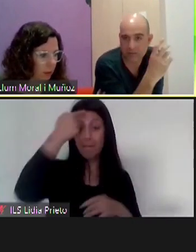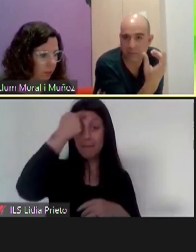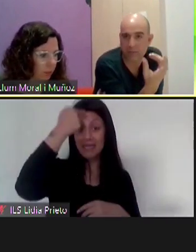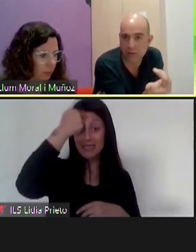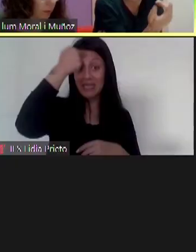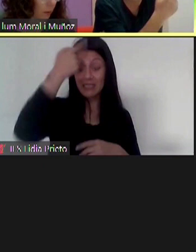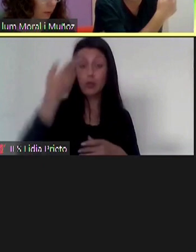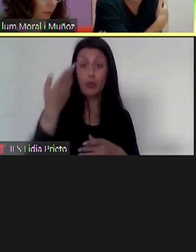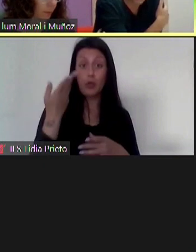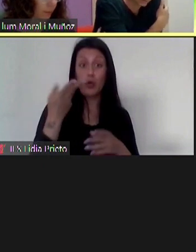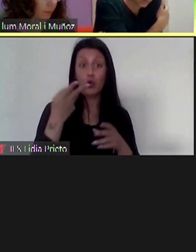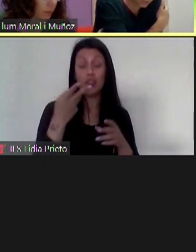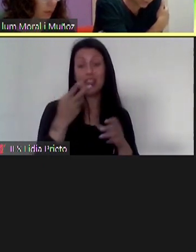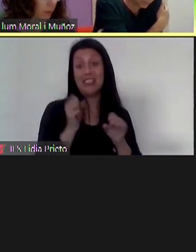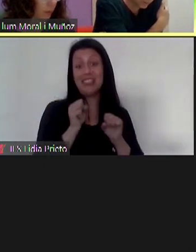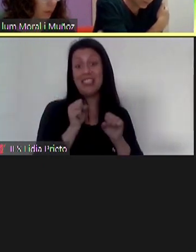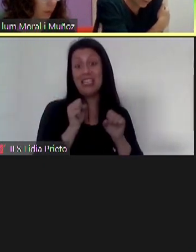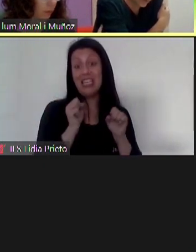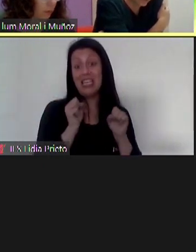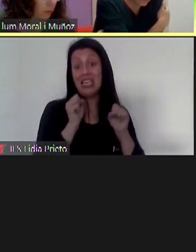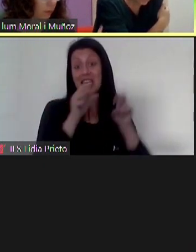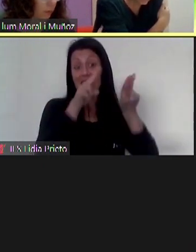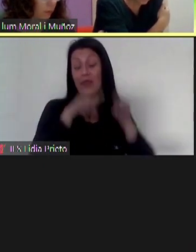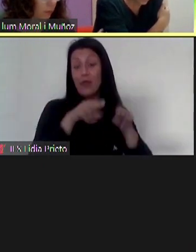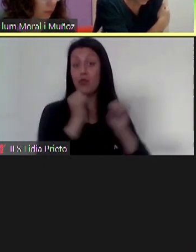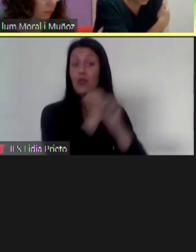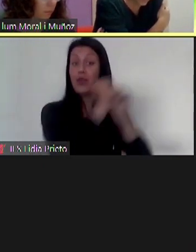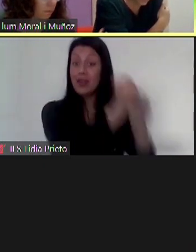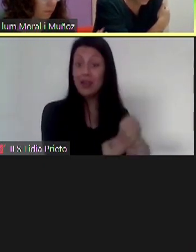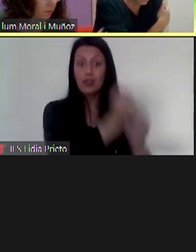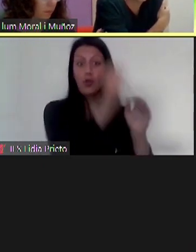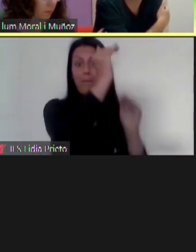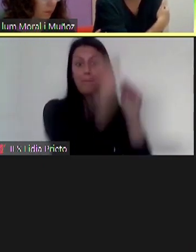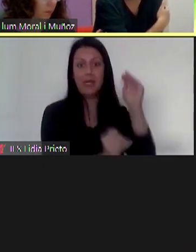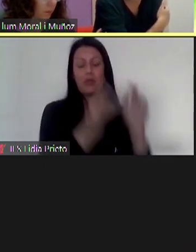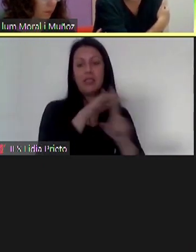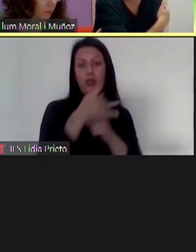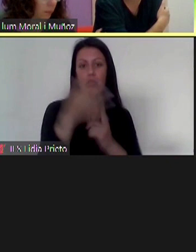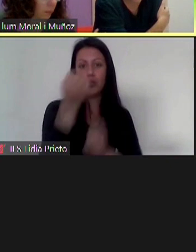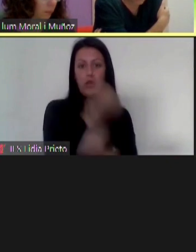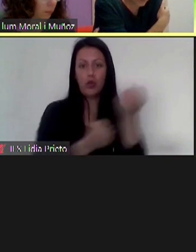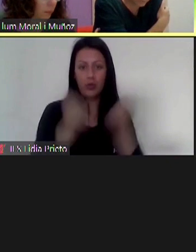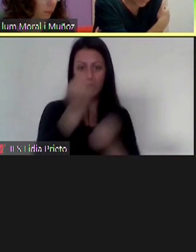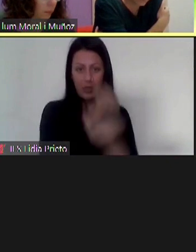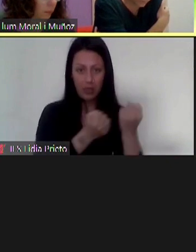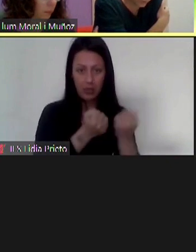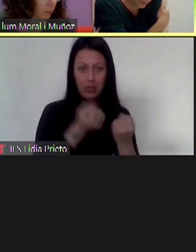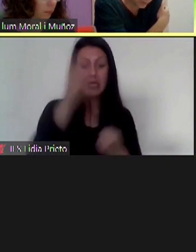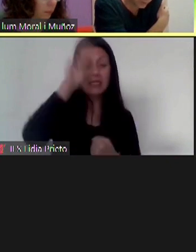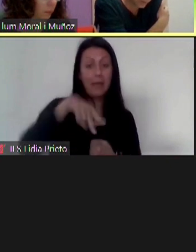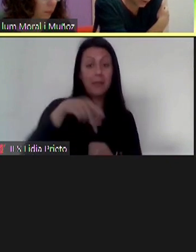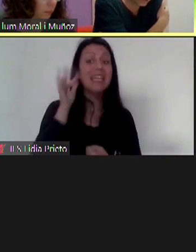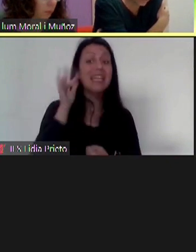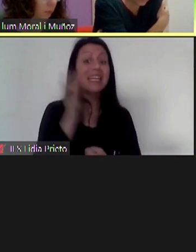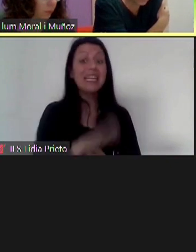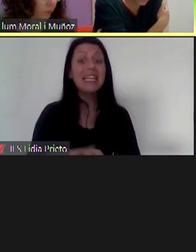por ese estigma social que tienen asociado, y que la situación económica y el género de niños y niñas, también tenemos que tener en cuenta las menores de